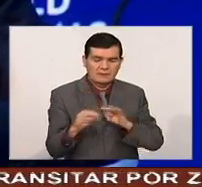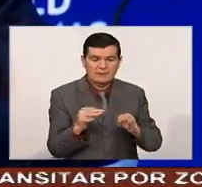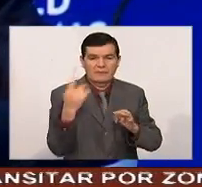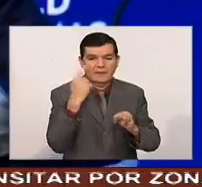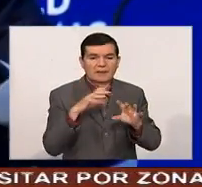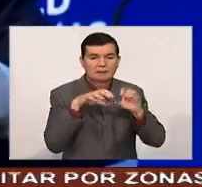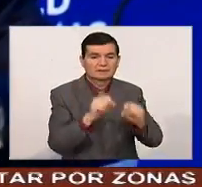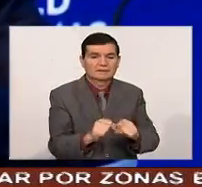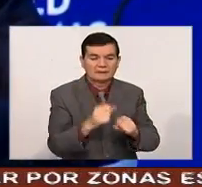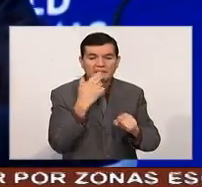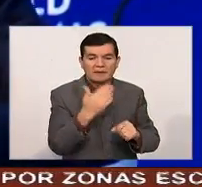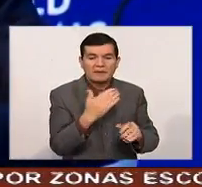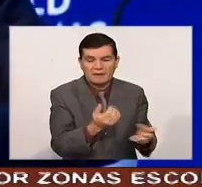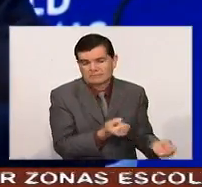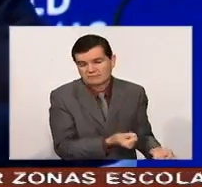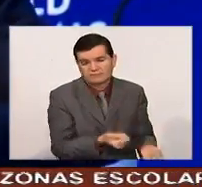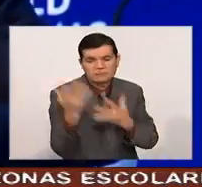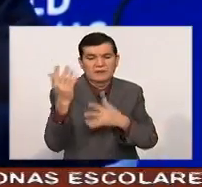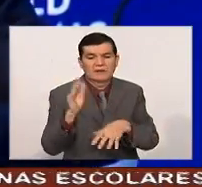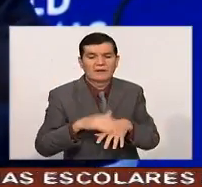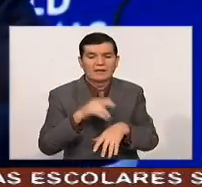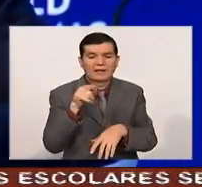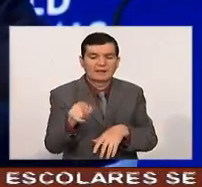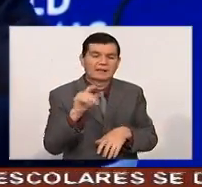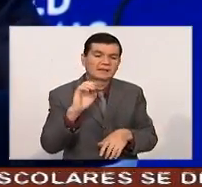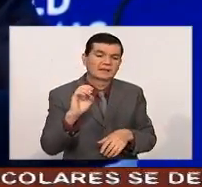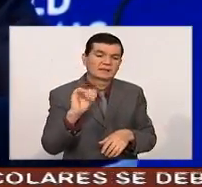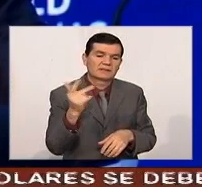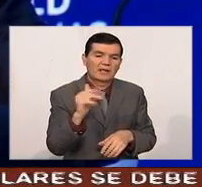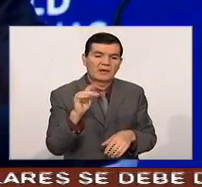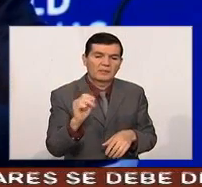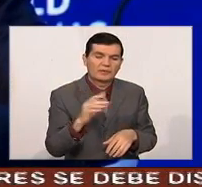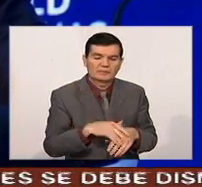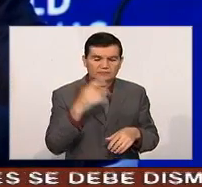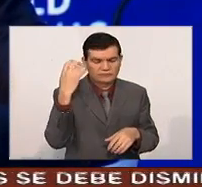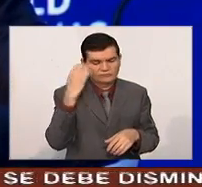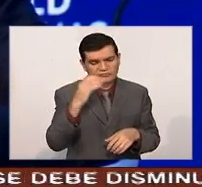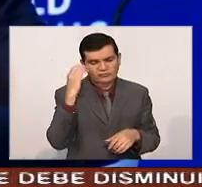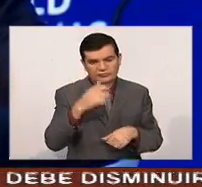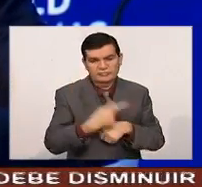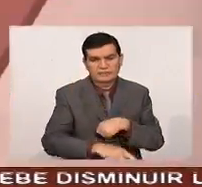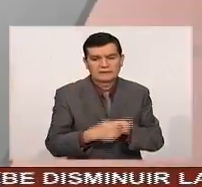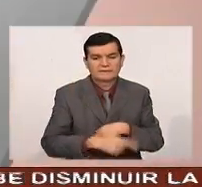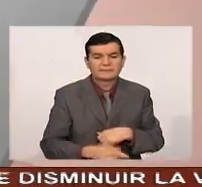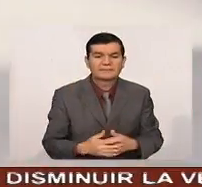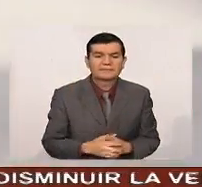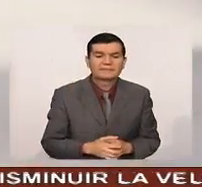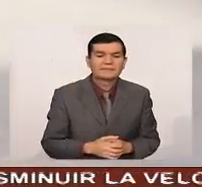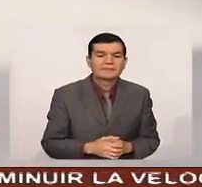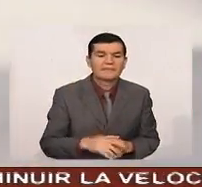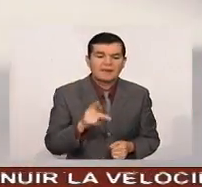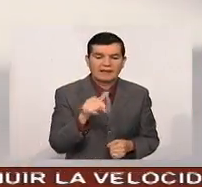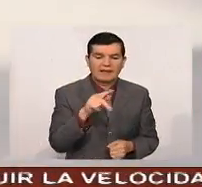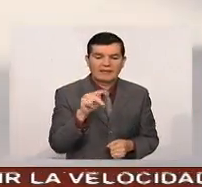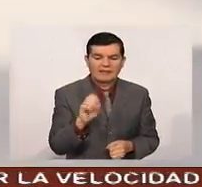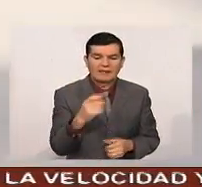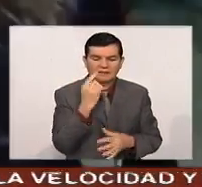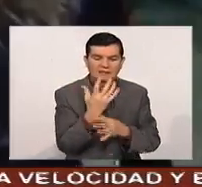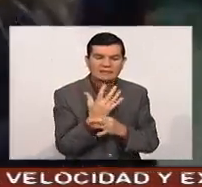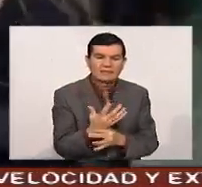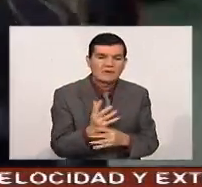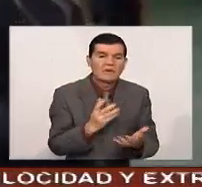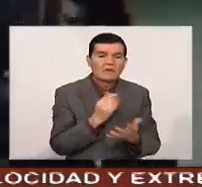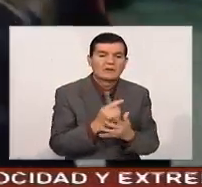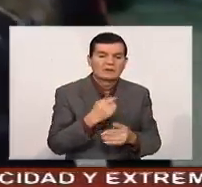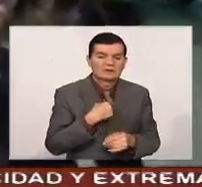lograr lo más pronto posible la extradición de este delincuente de alta peligrosidad. Kate del Castillo reaparece